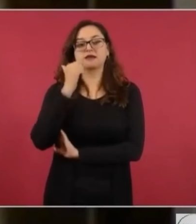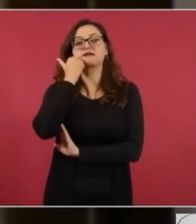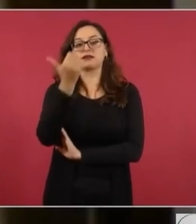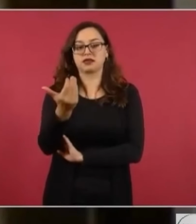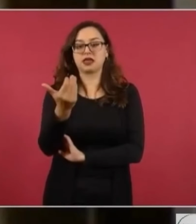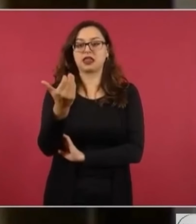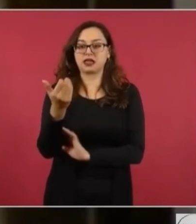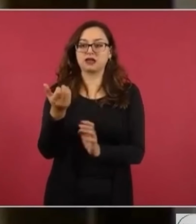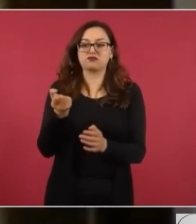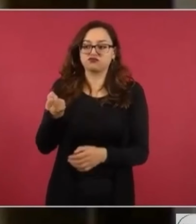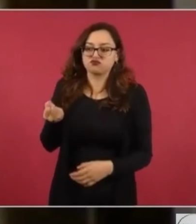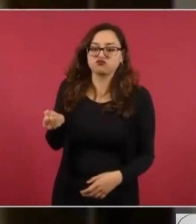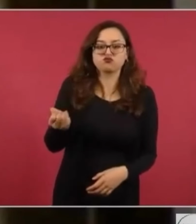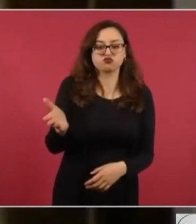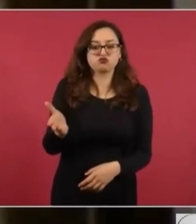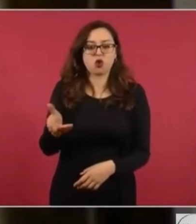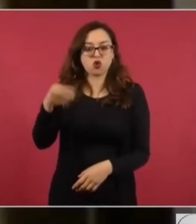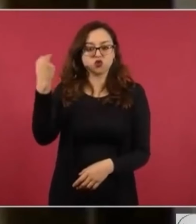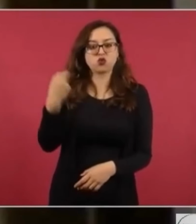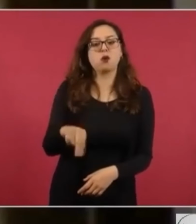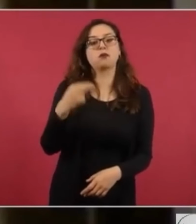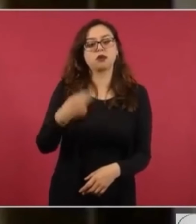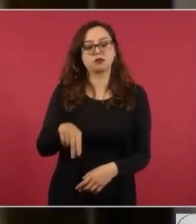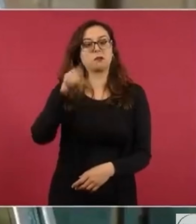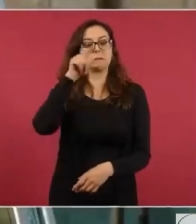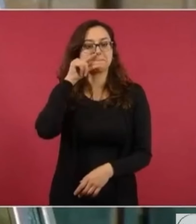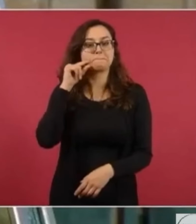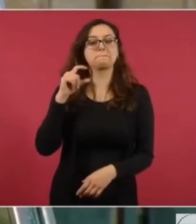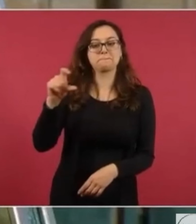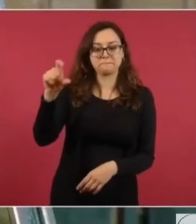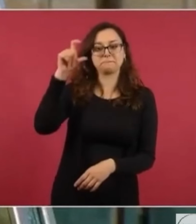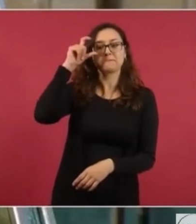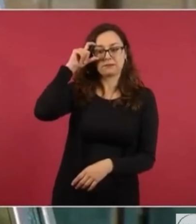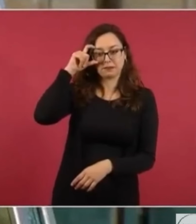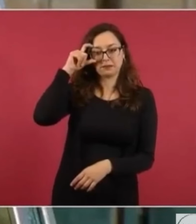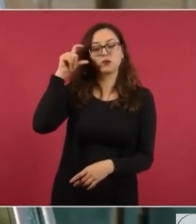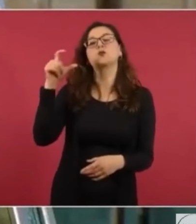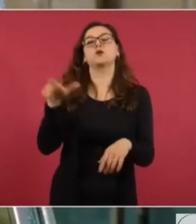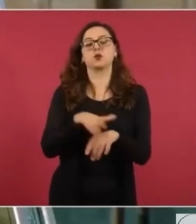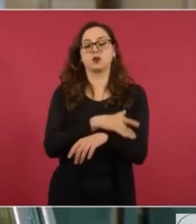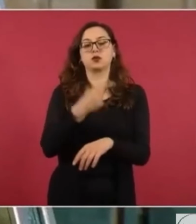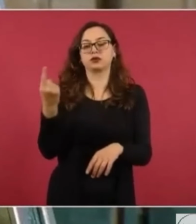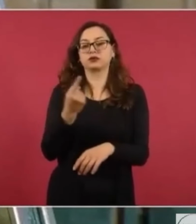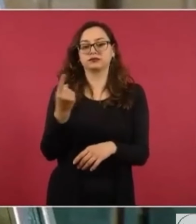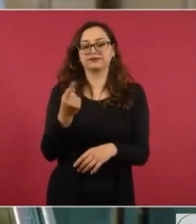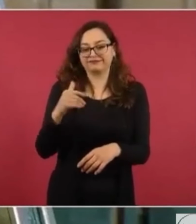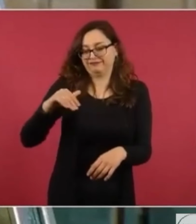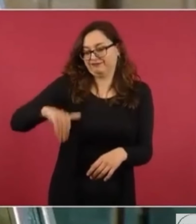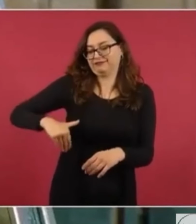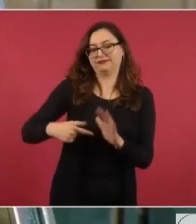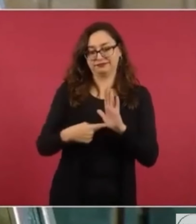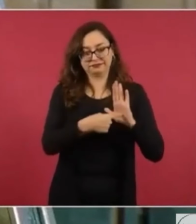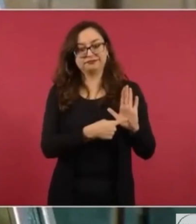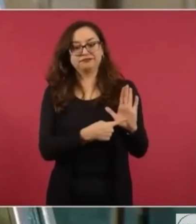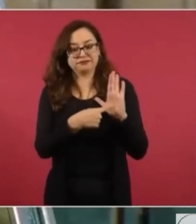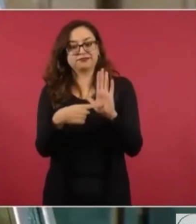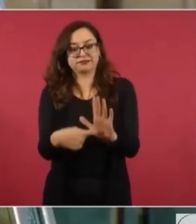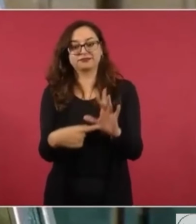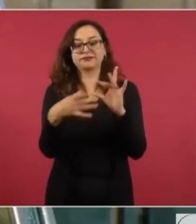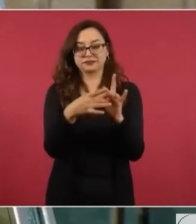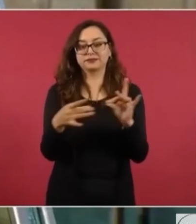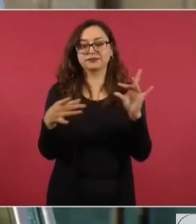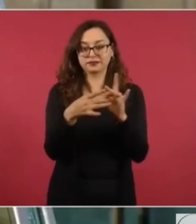Ricardo Flores Magón. Y todo esto, puesto a la luz de lo que acabo de compartir con ustedes, cobra